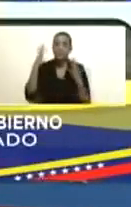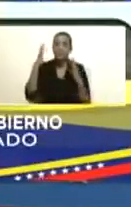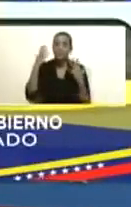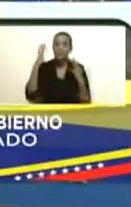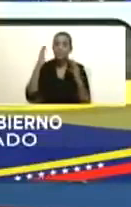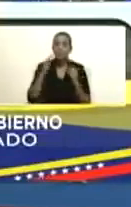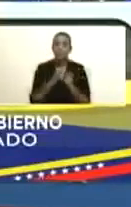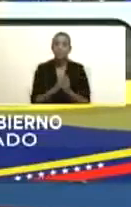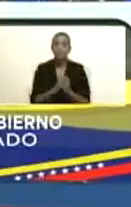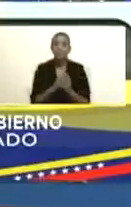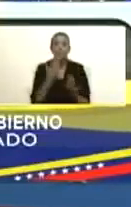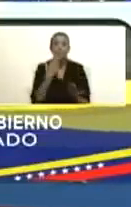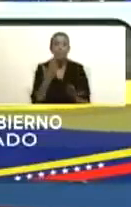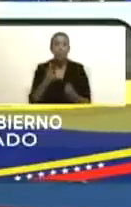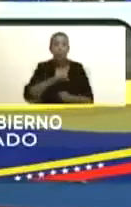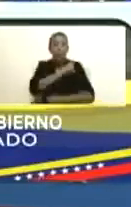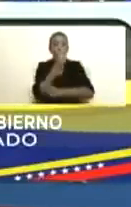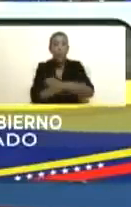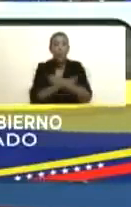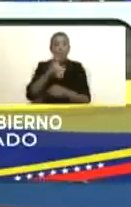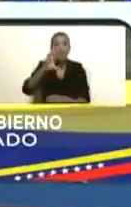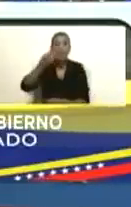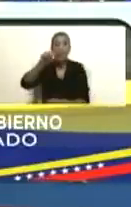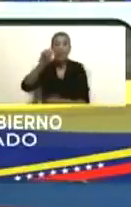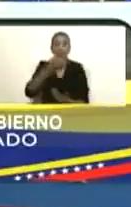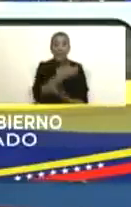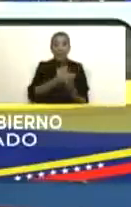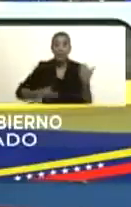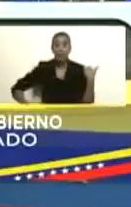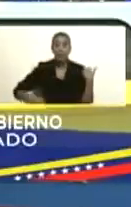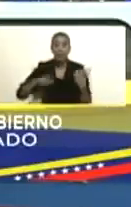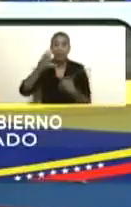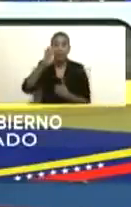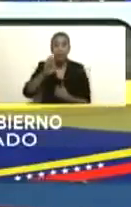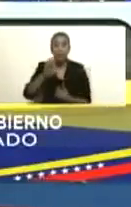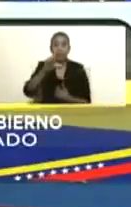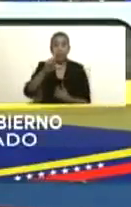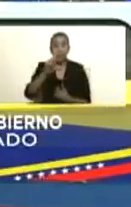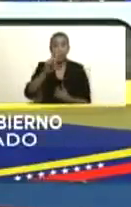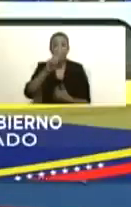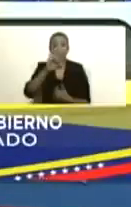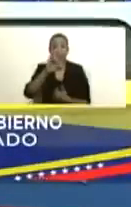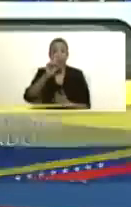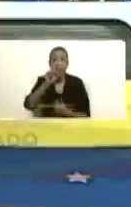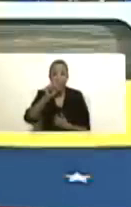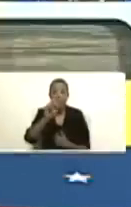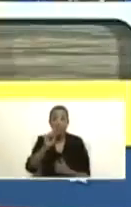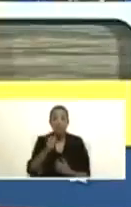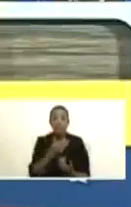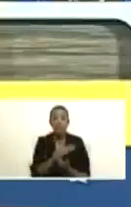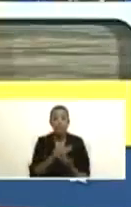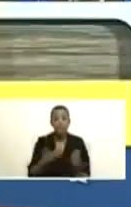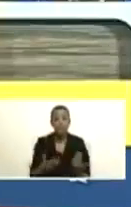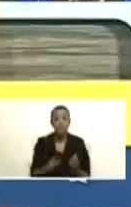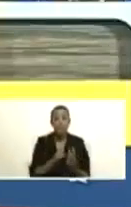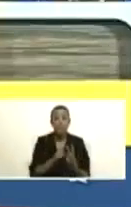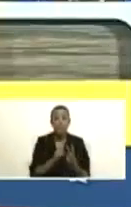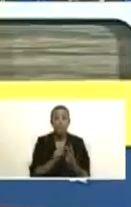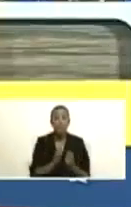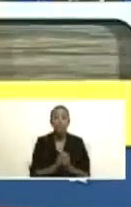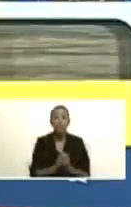a el Poder Electoral y su presidente doctor Elvis Amoroso